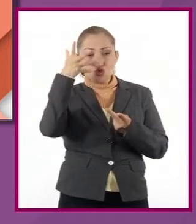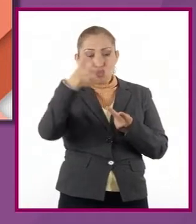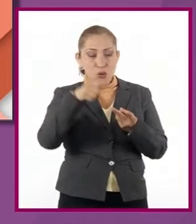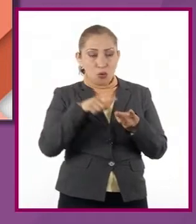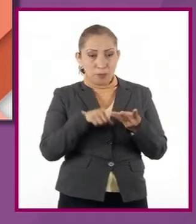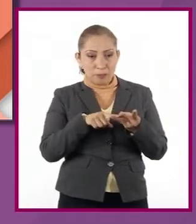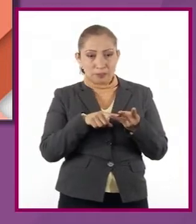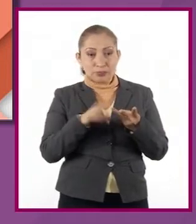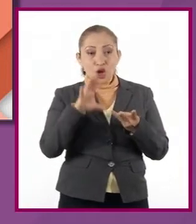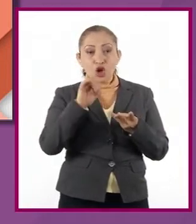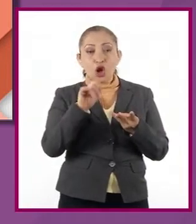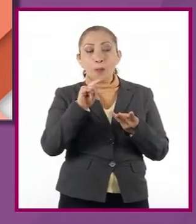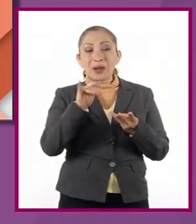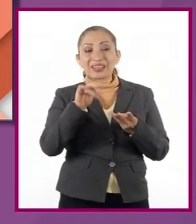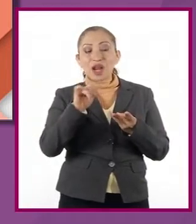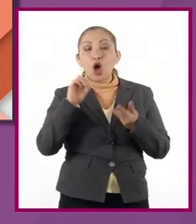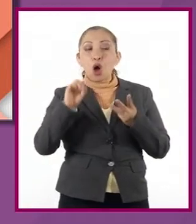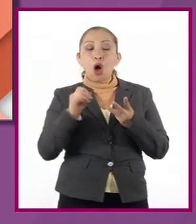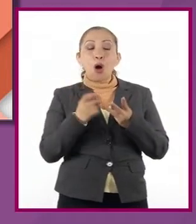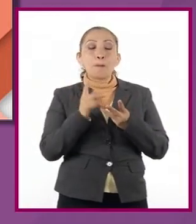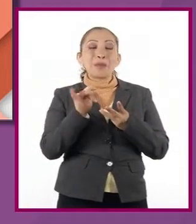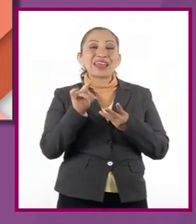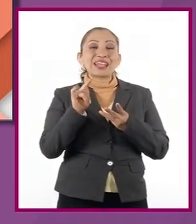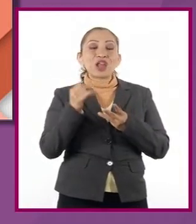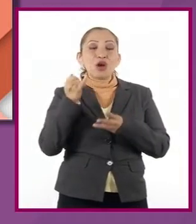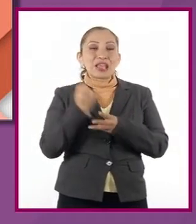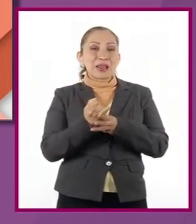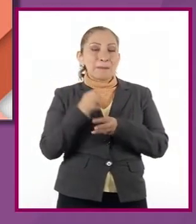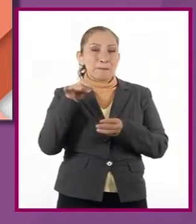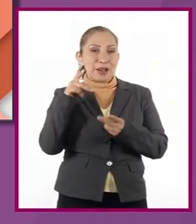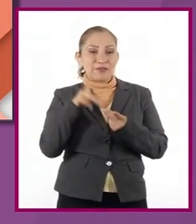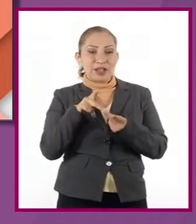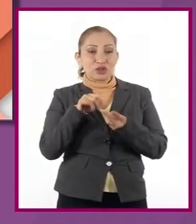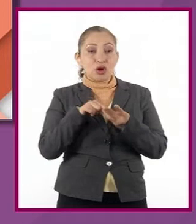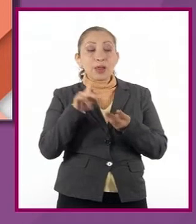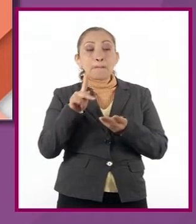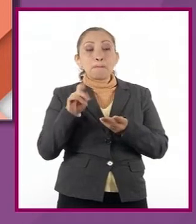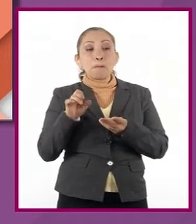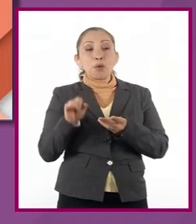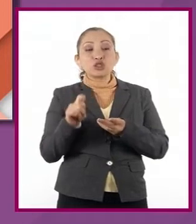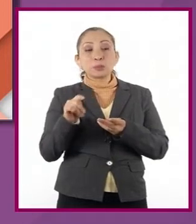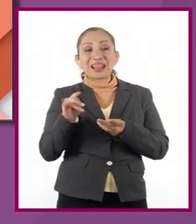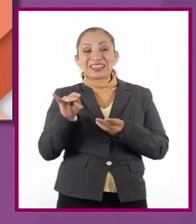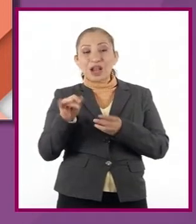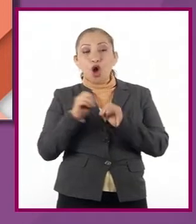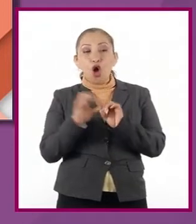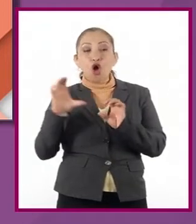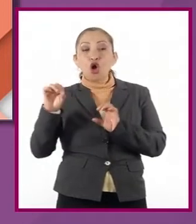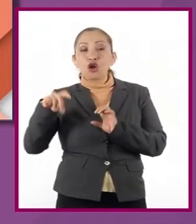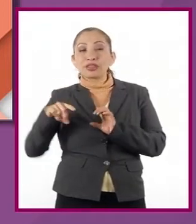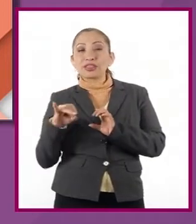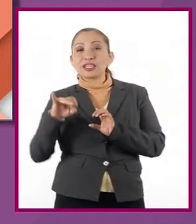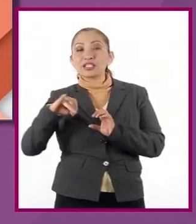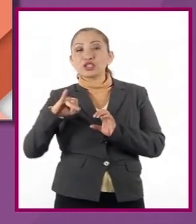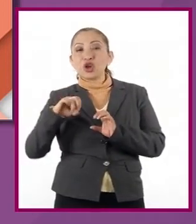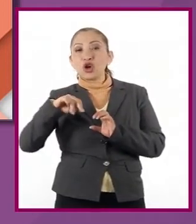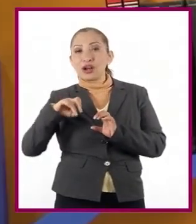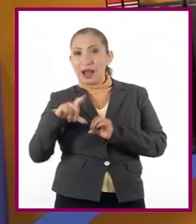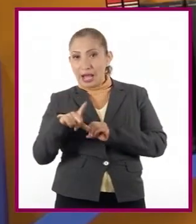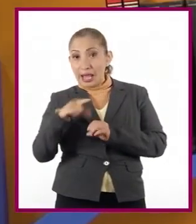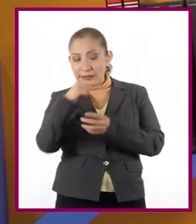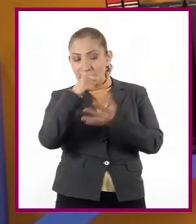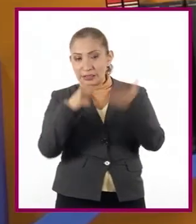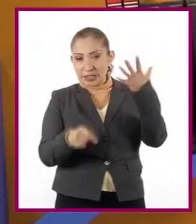futuro, copretérito o pretérito imperfecto y pospretérito o condicional. Estas son